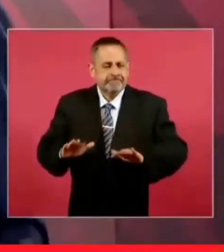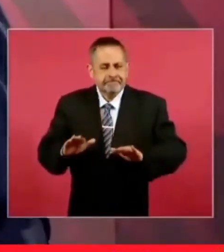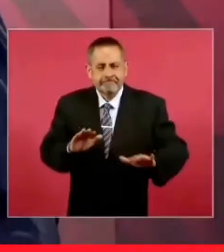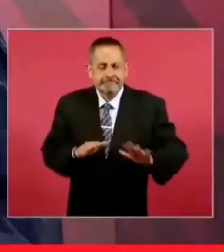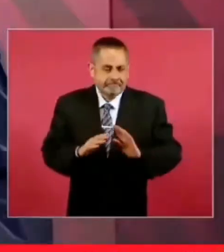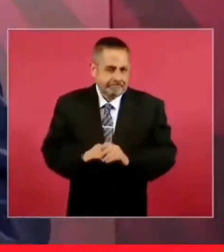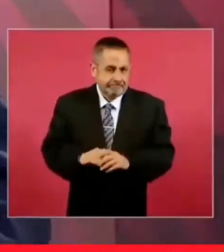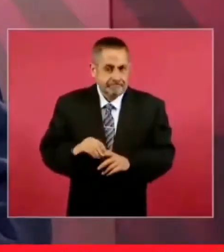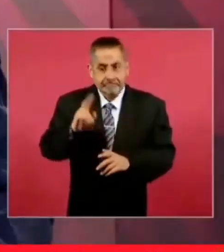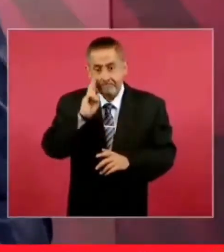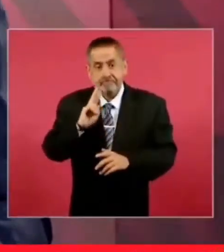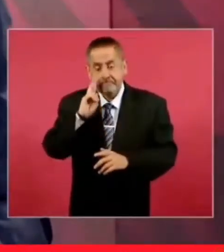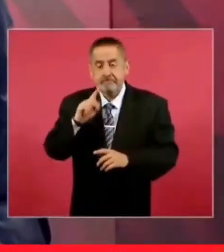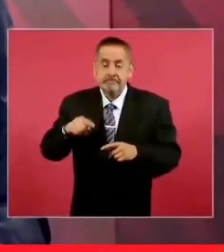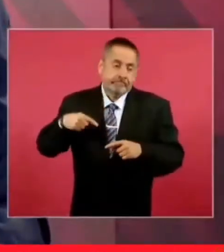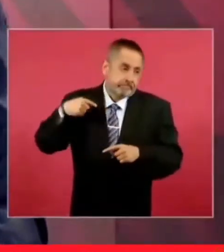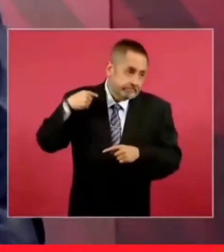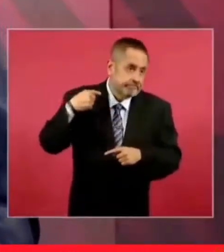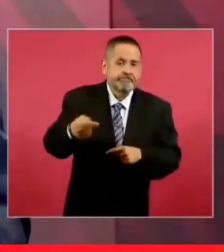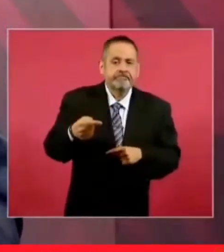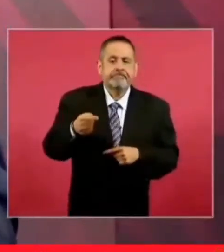esperar a que